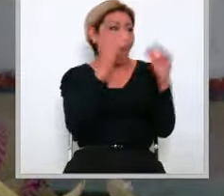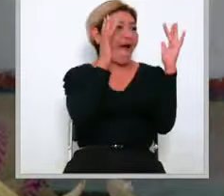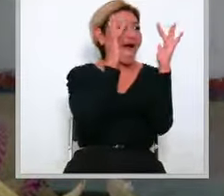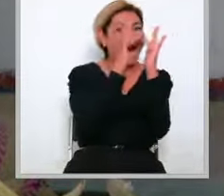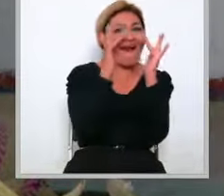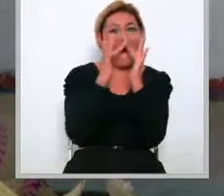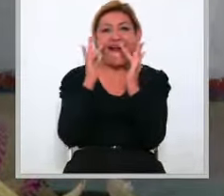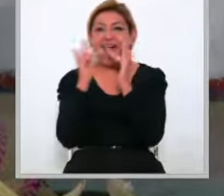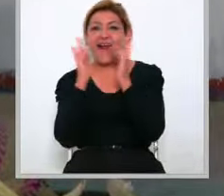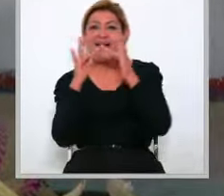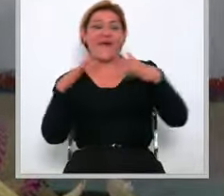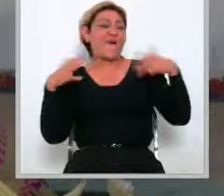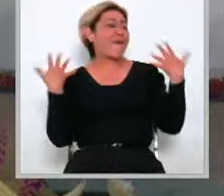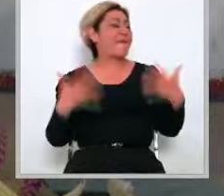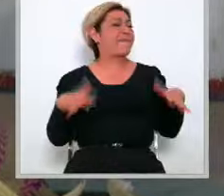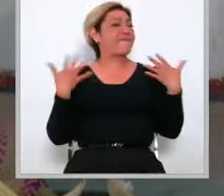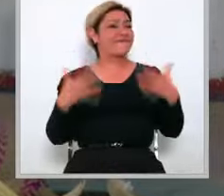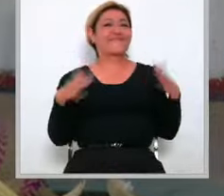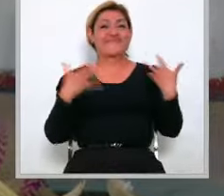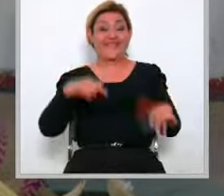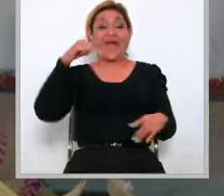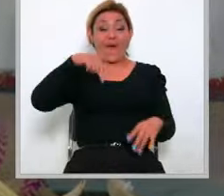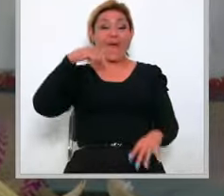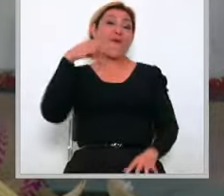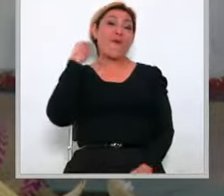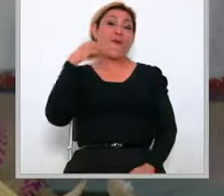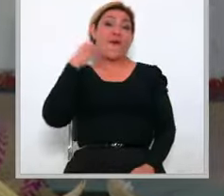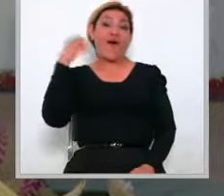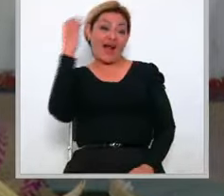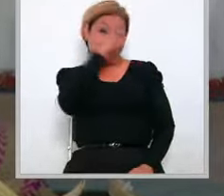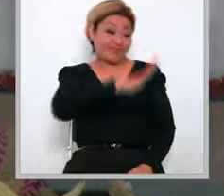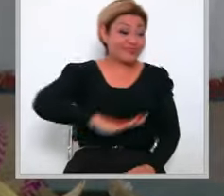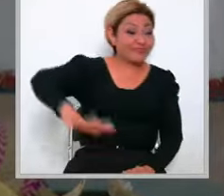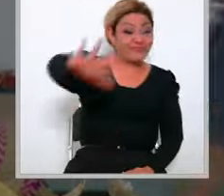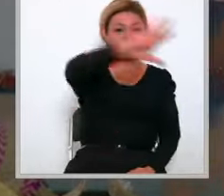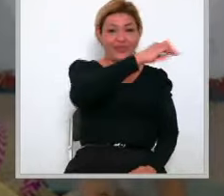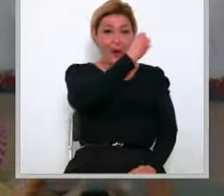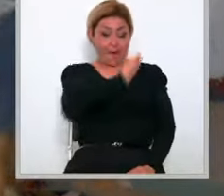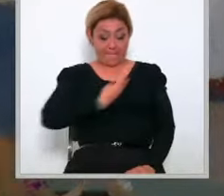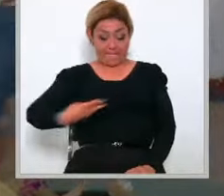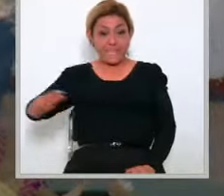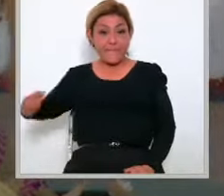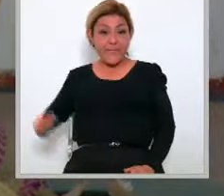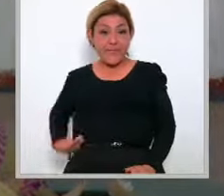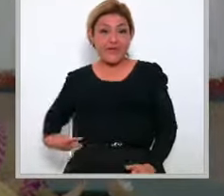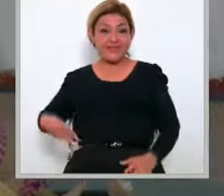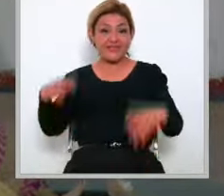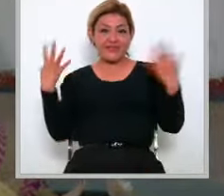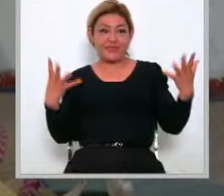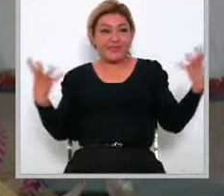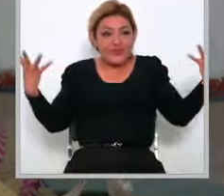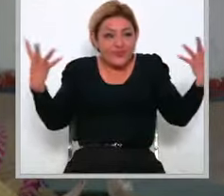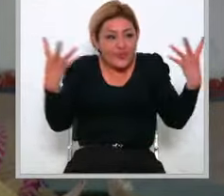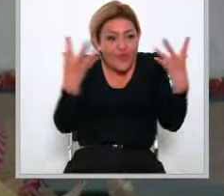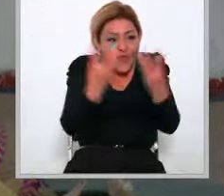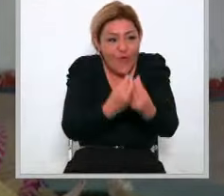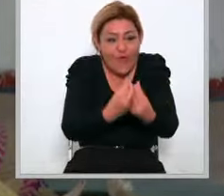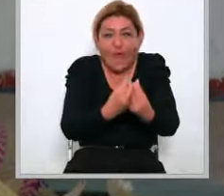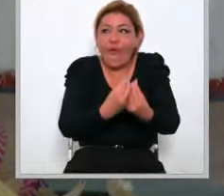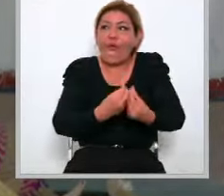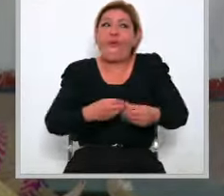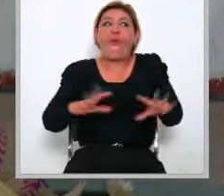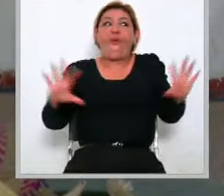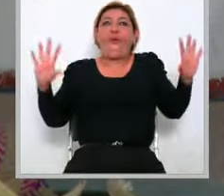mis matemáticas, más de 1703 niñas y niños están siendo parte de estas actividades que el sistema DIF estatal Oaxaca